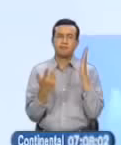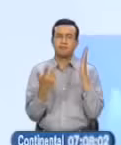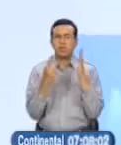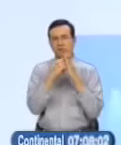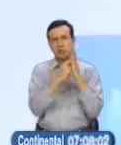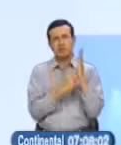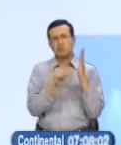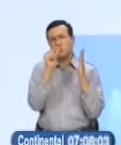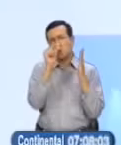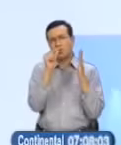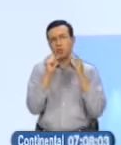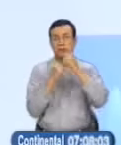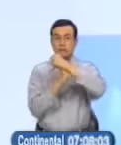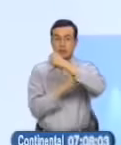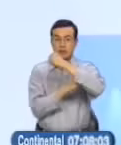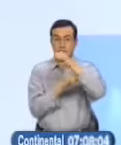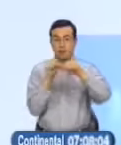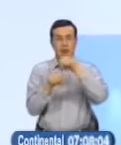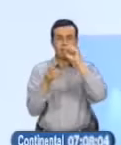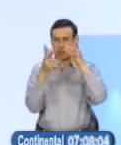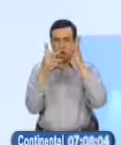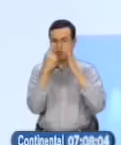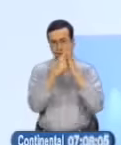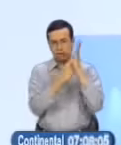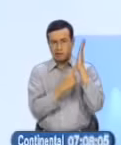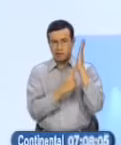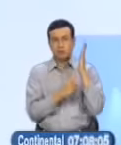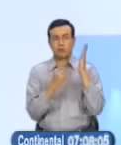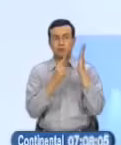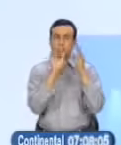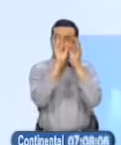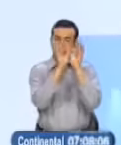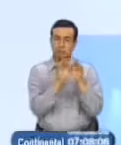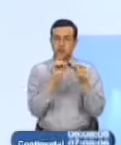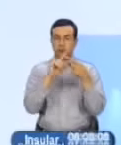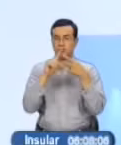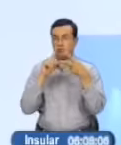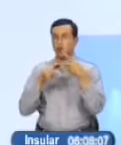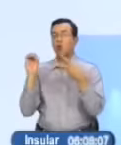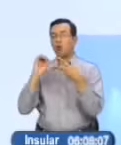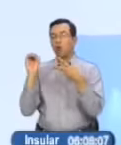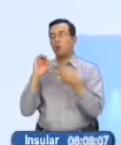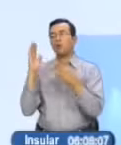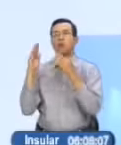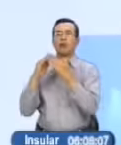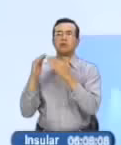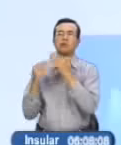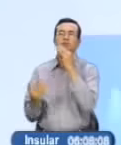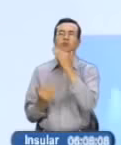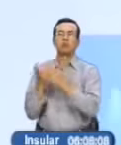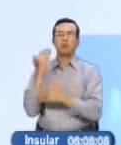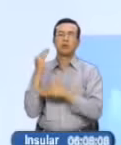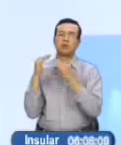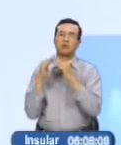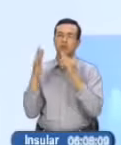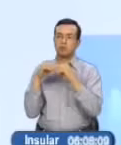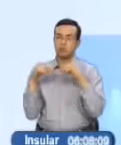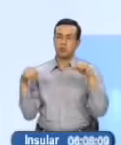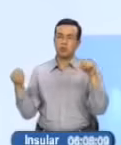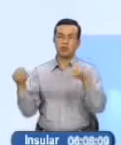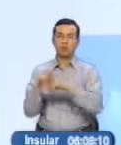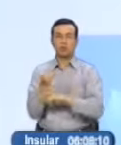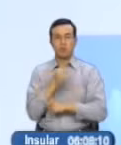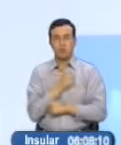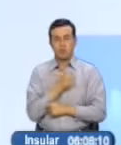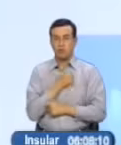externas que de fondo o estructurales. En segundo lugar, tener una vivienda. Una vivienda, ya sea en un terreno